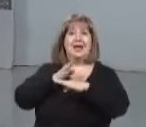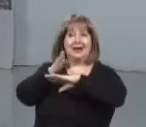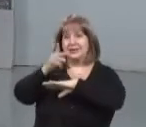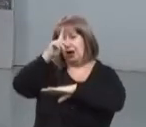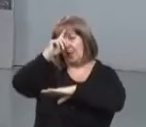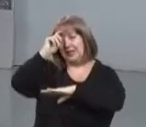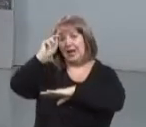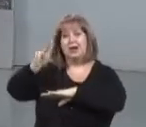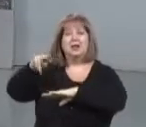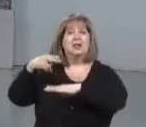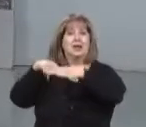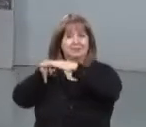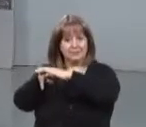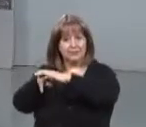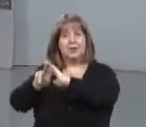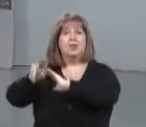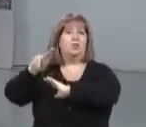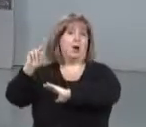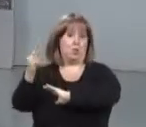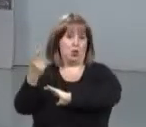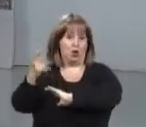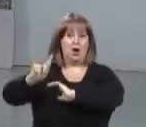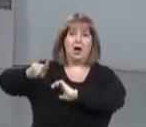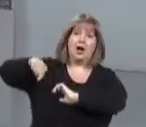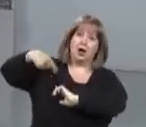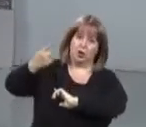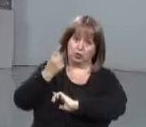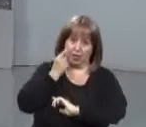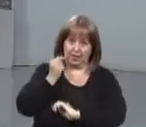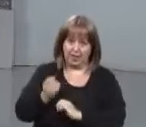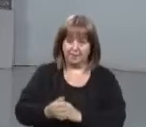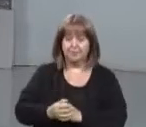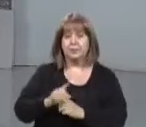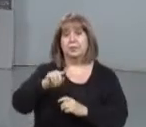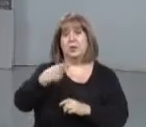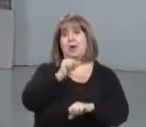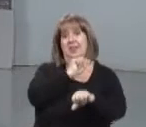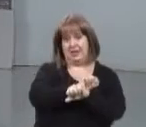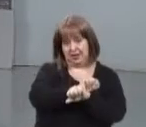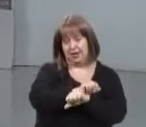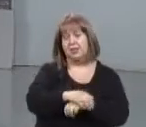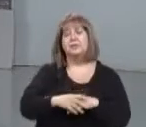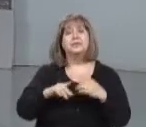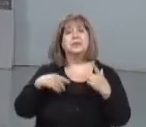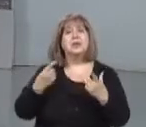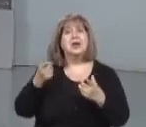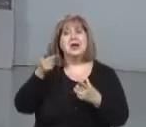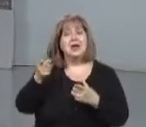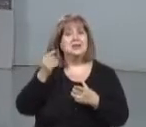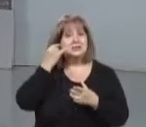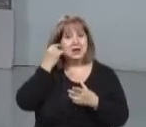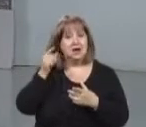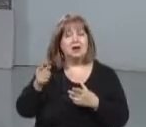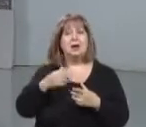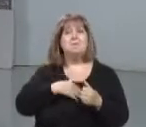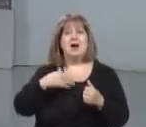quedan totalmente detenidos. Ahora, ¿qué pasa en cuanto a lo procesal? Por diríamos, al ser un homicidio agravado en el